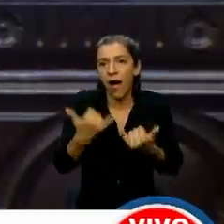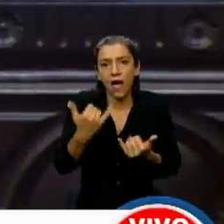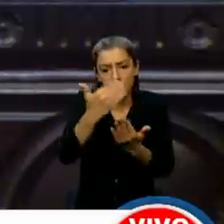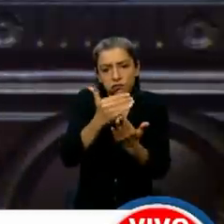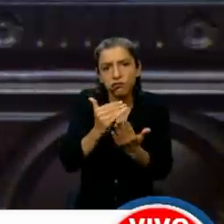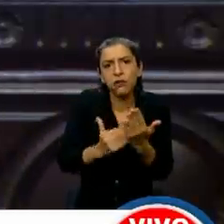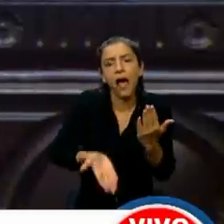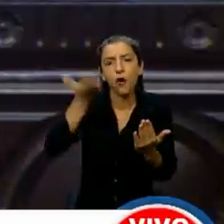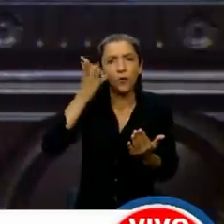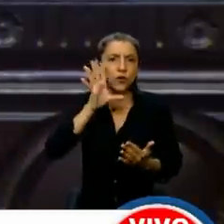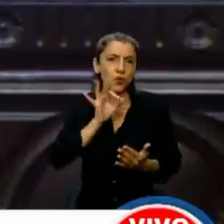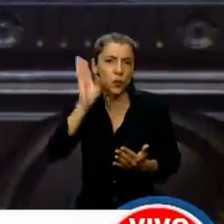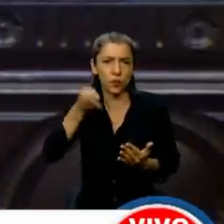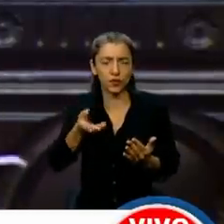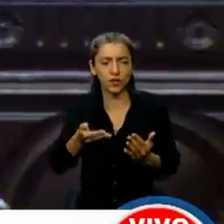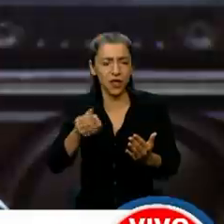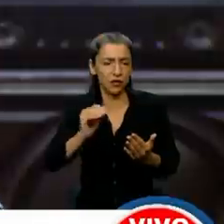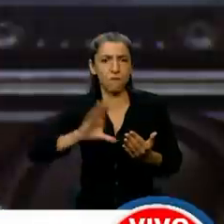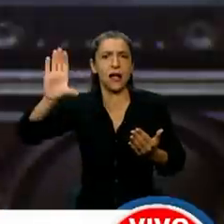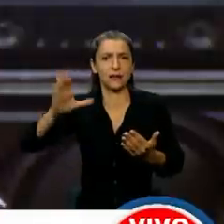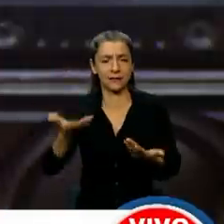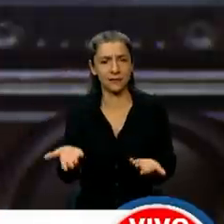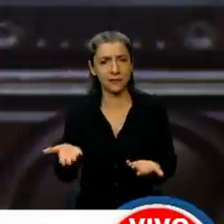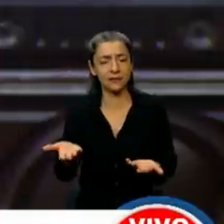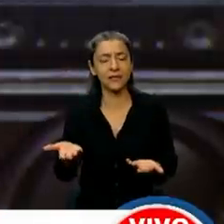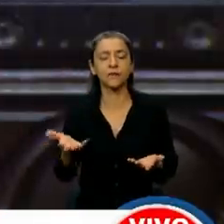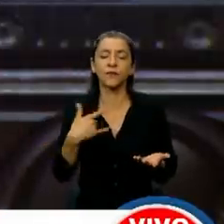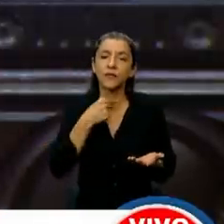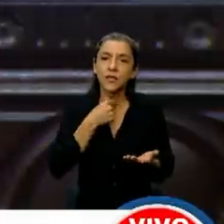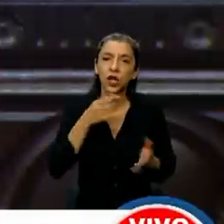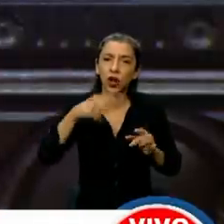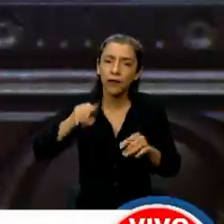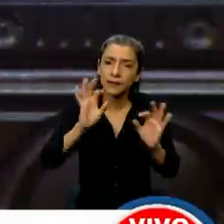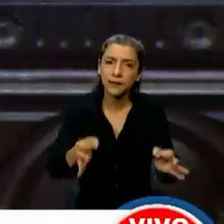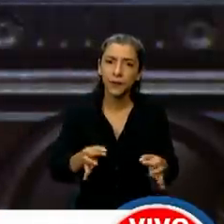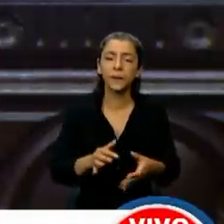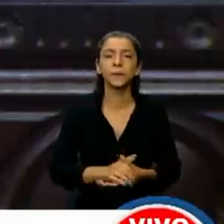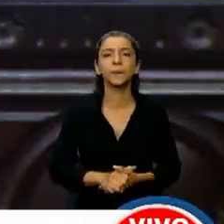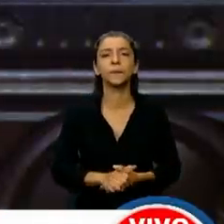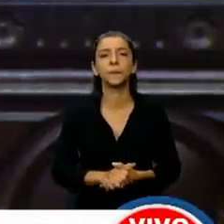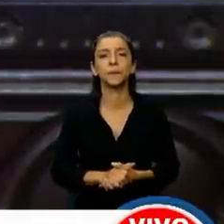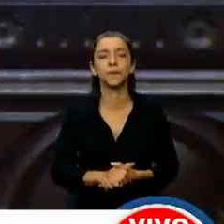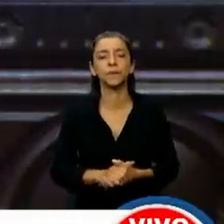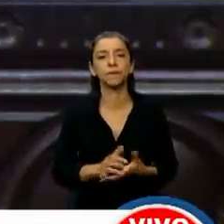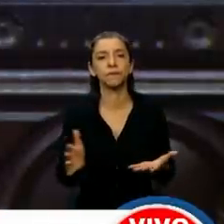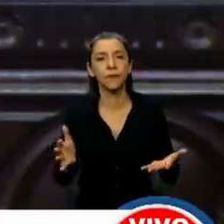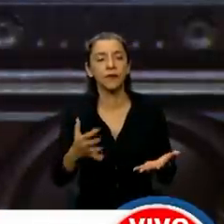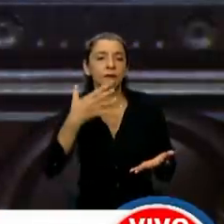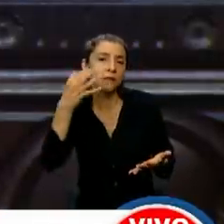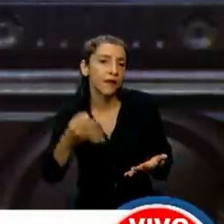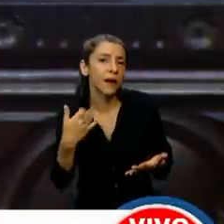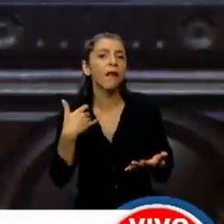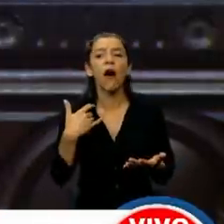pero yo quiero que sepan ay qué la verdad que hay que ha escuchado a